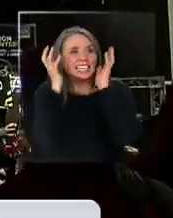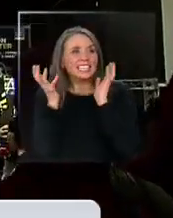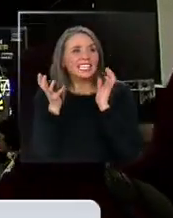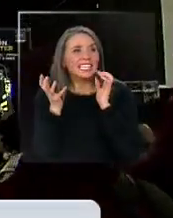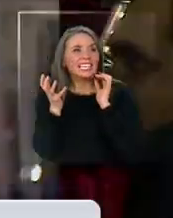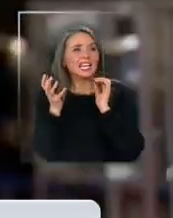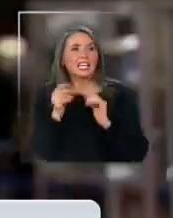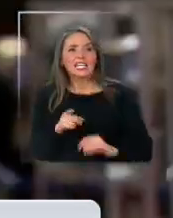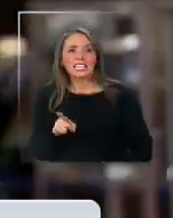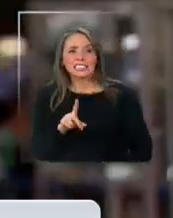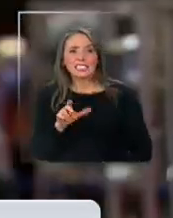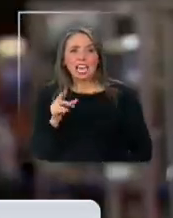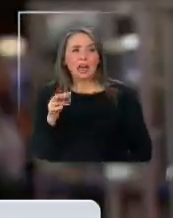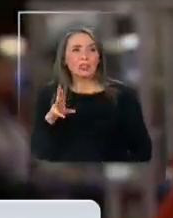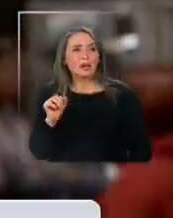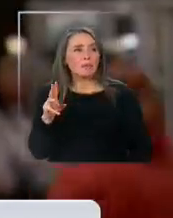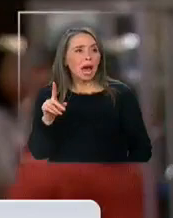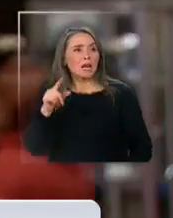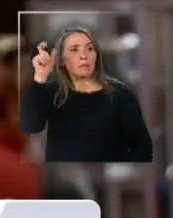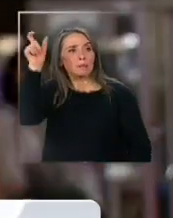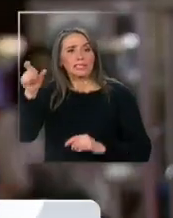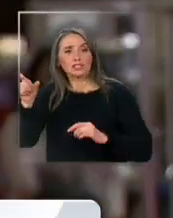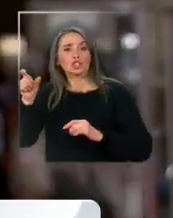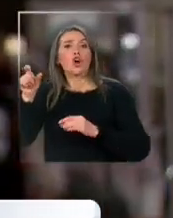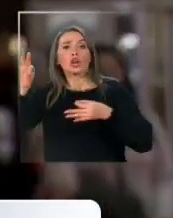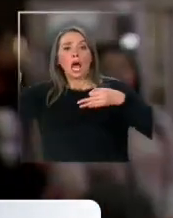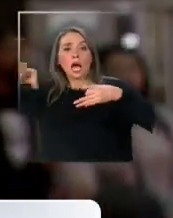el personaje favorito